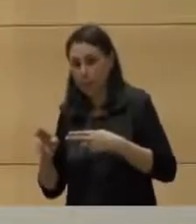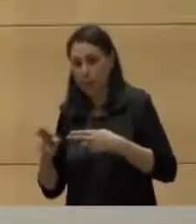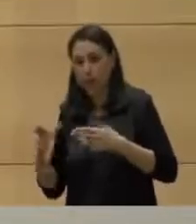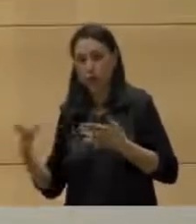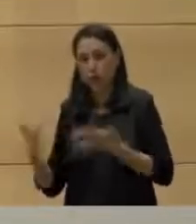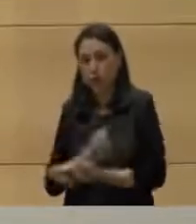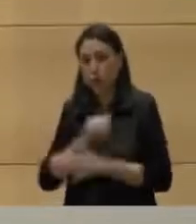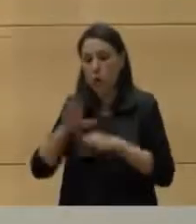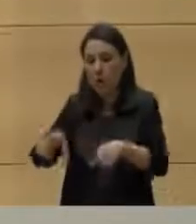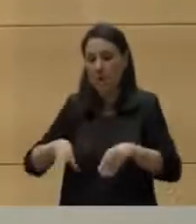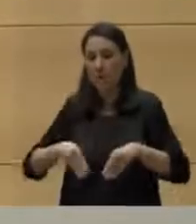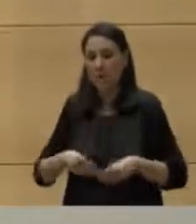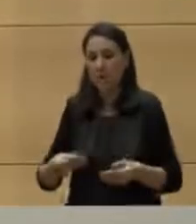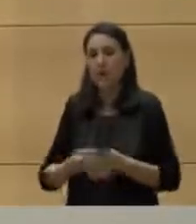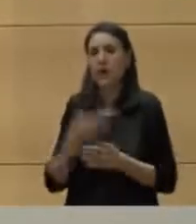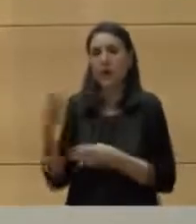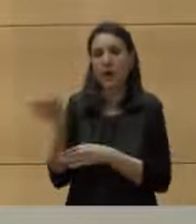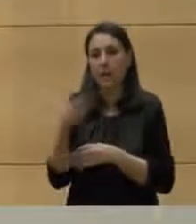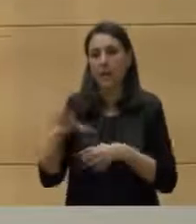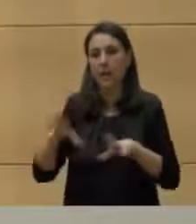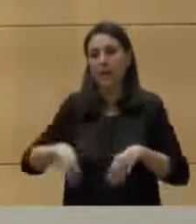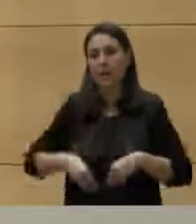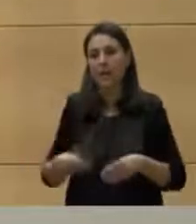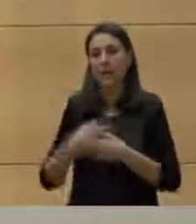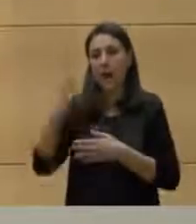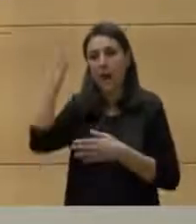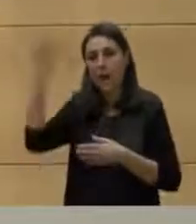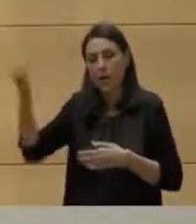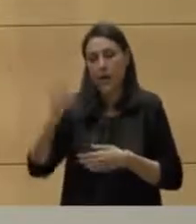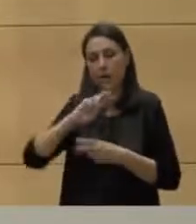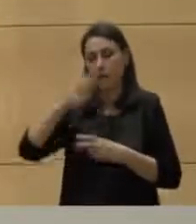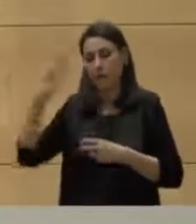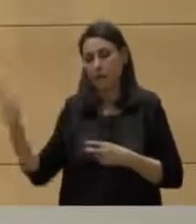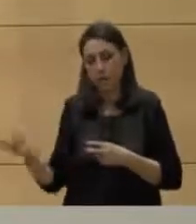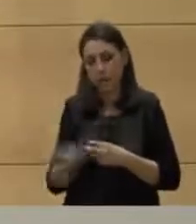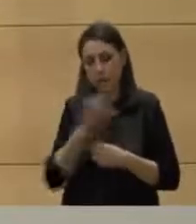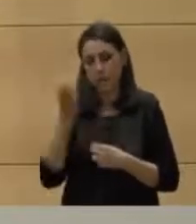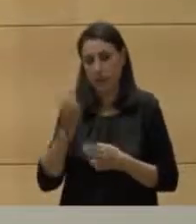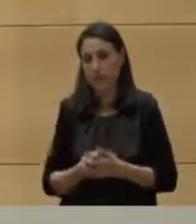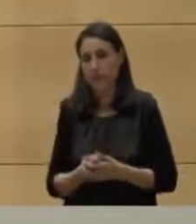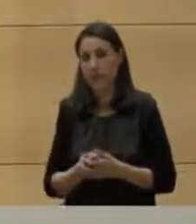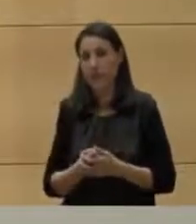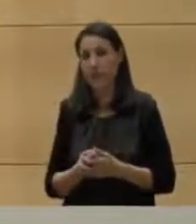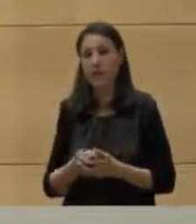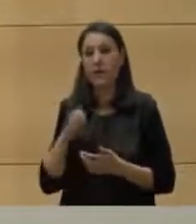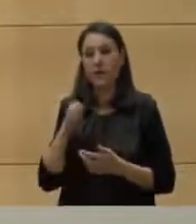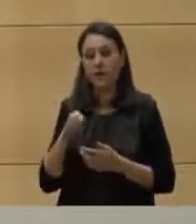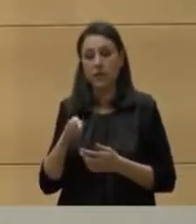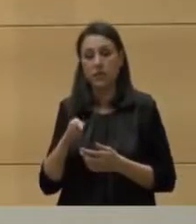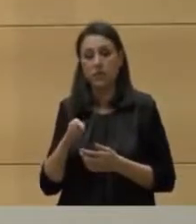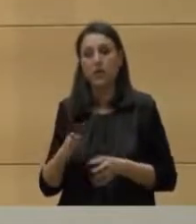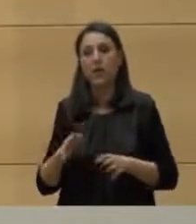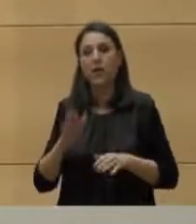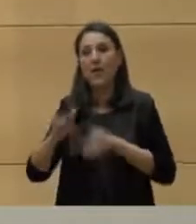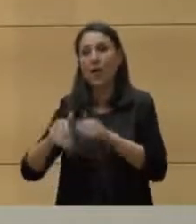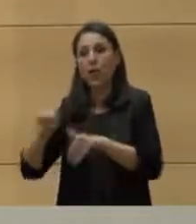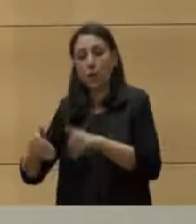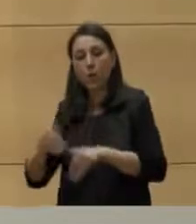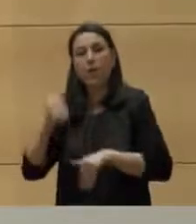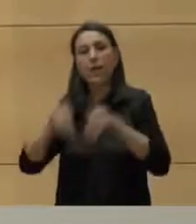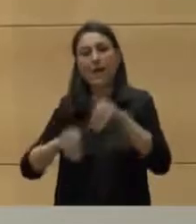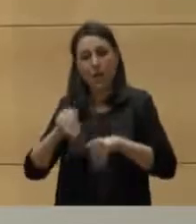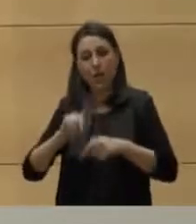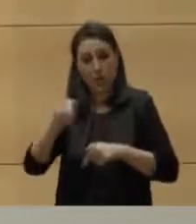pues la aceptación de la bandera, la figura del rey y un largo etcétera. Tiene lugar la convocatoria de unas